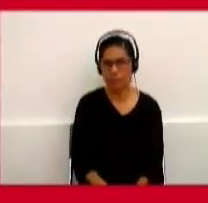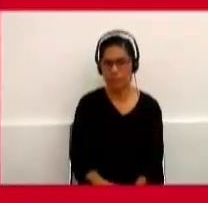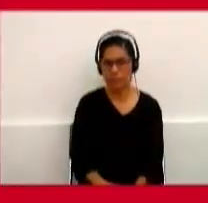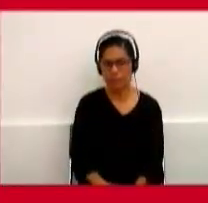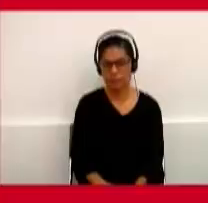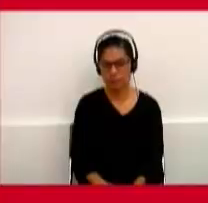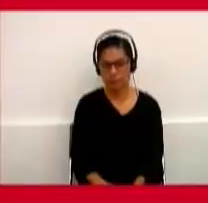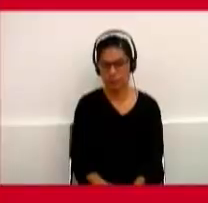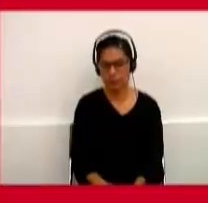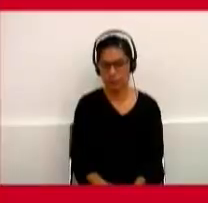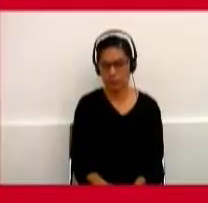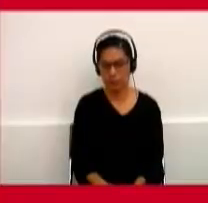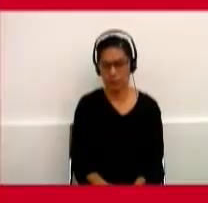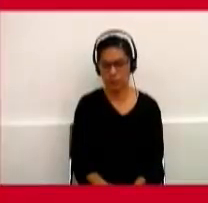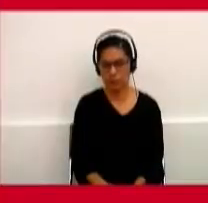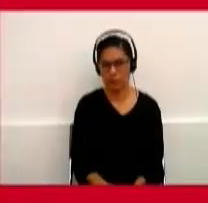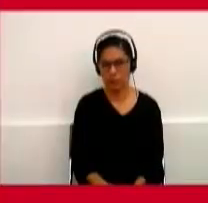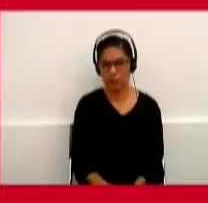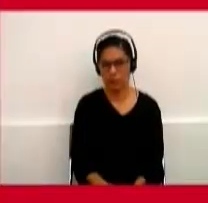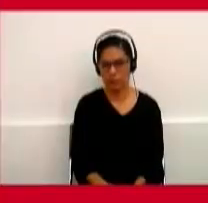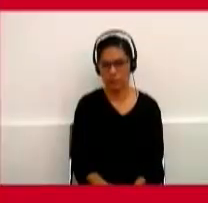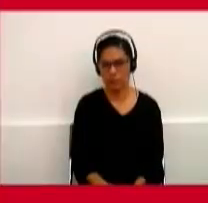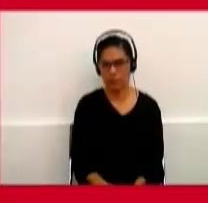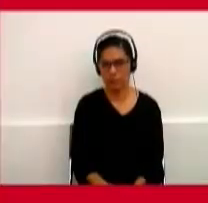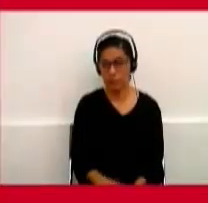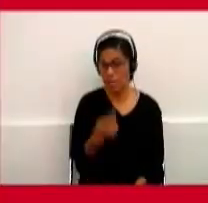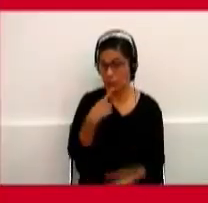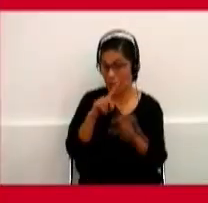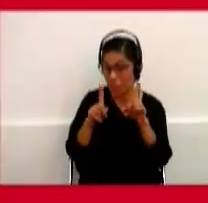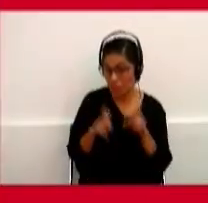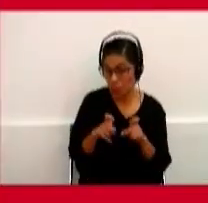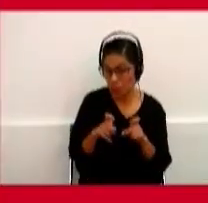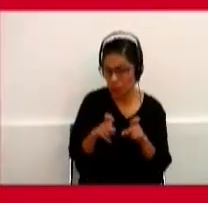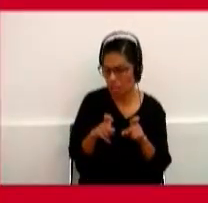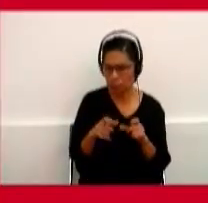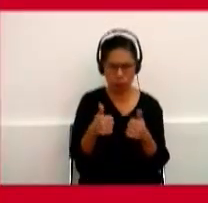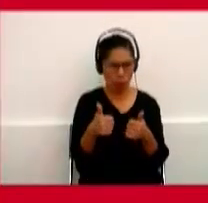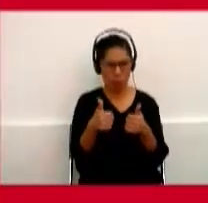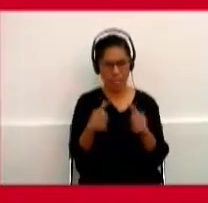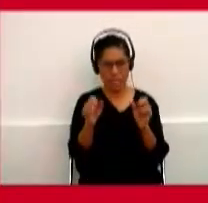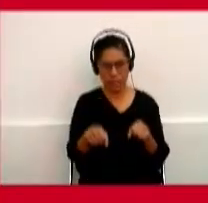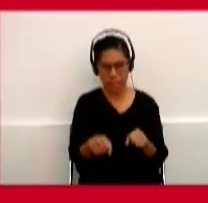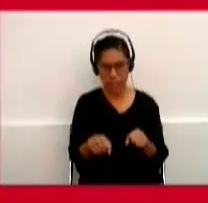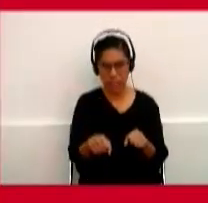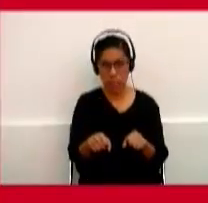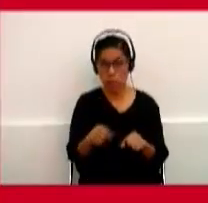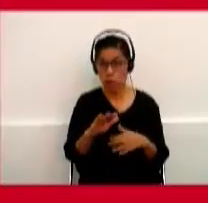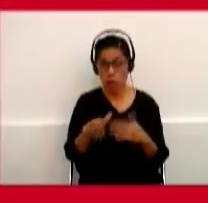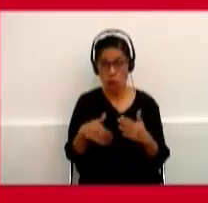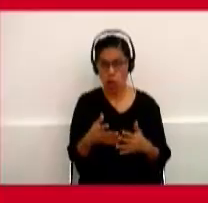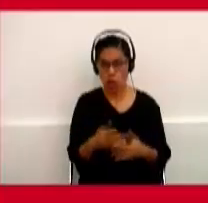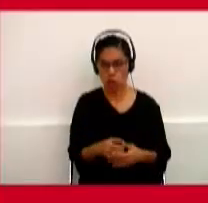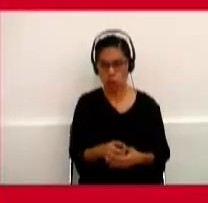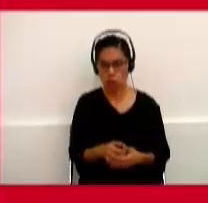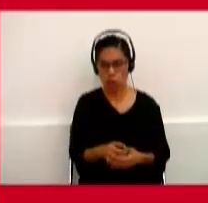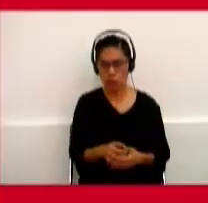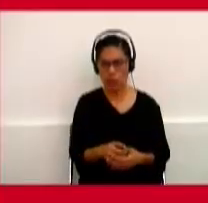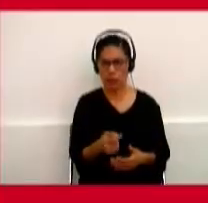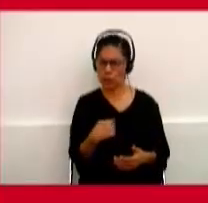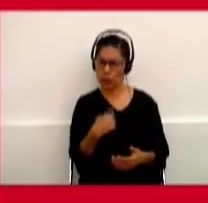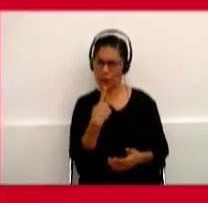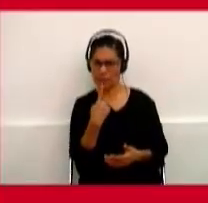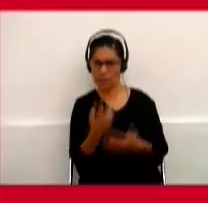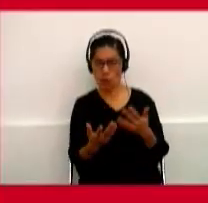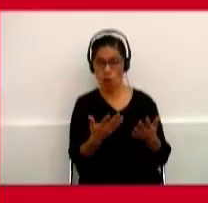Yeah, awesome. Excellent question. Sí, pregunta interesante. Nuestro abordaje realmente tiene que ver con proporcionar soluciones agnósticas,